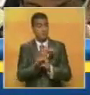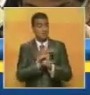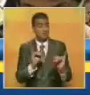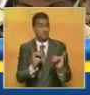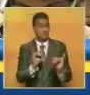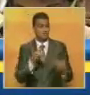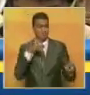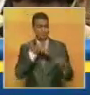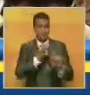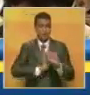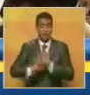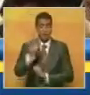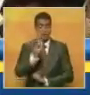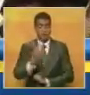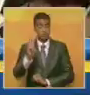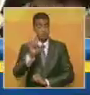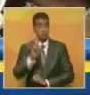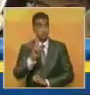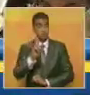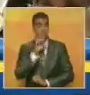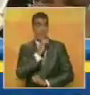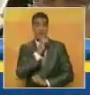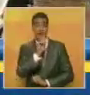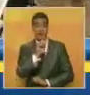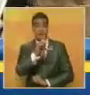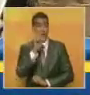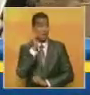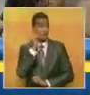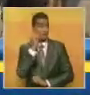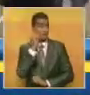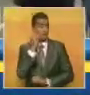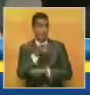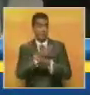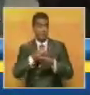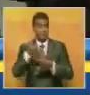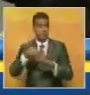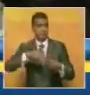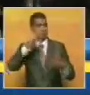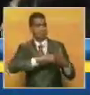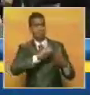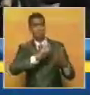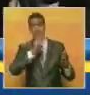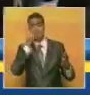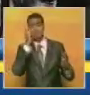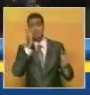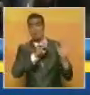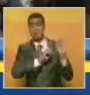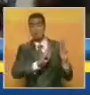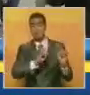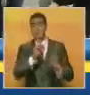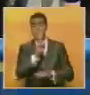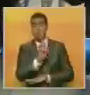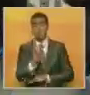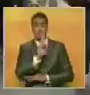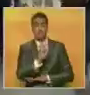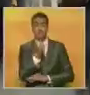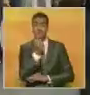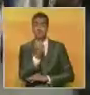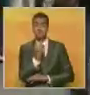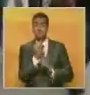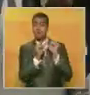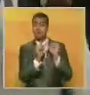hostigamiento contra los usuarios aa López reiteró que El Ejecutivo nacional se niega a oír las propuestas de los usuarios sostuvo que